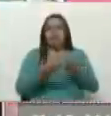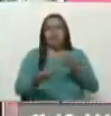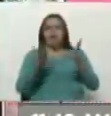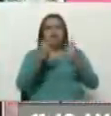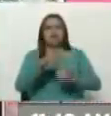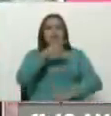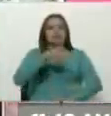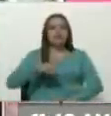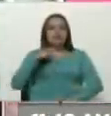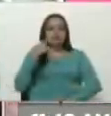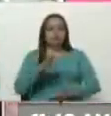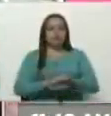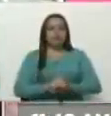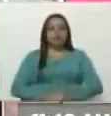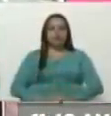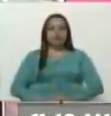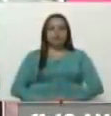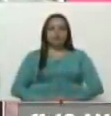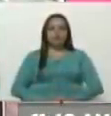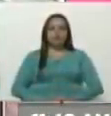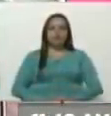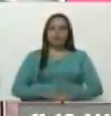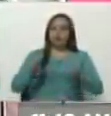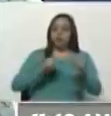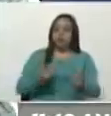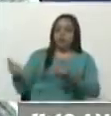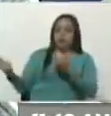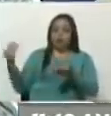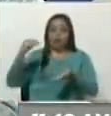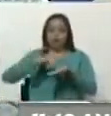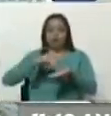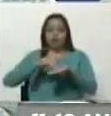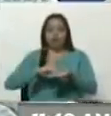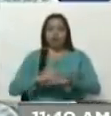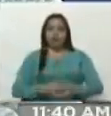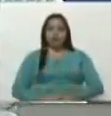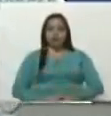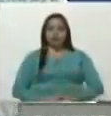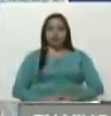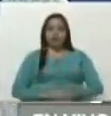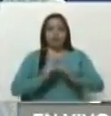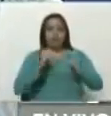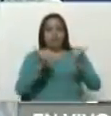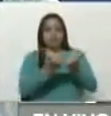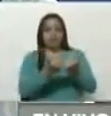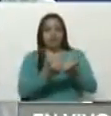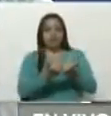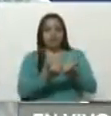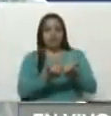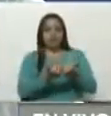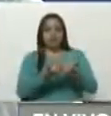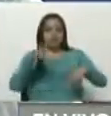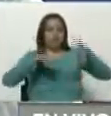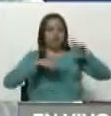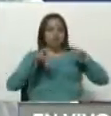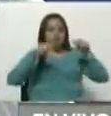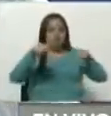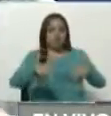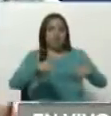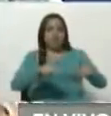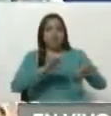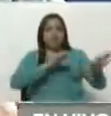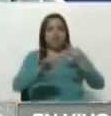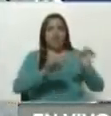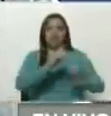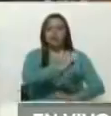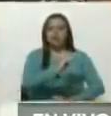Bueno, vamos nuevamente, diputado, vamos a entrar nuevamente a la sala plenaria de acá al Teatro Teresa Carreño, donde se